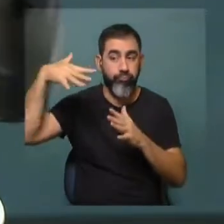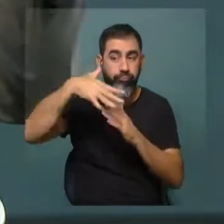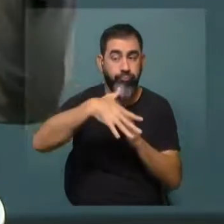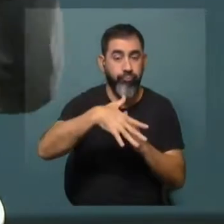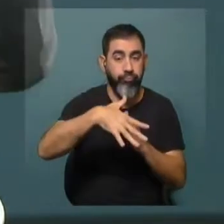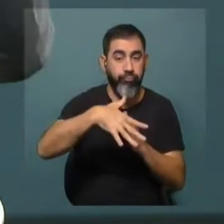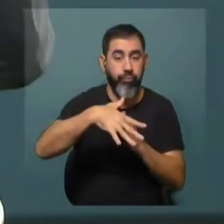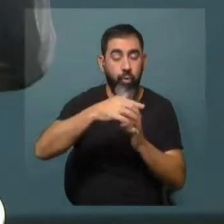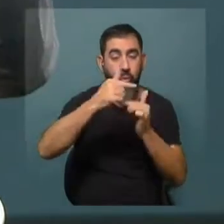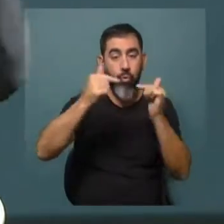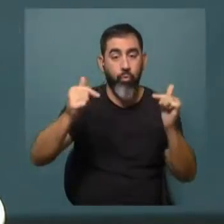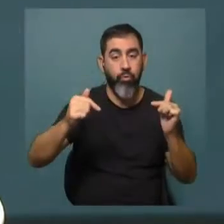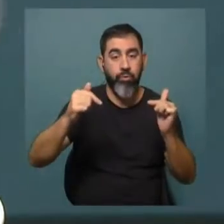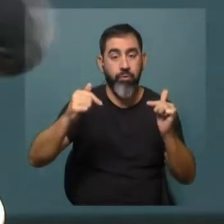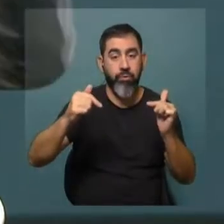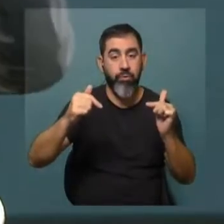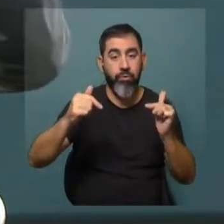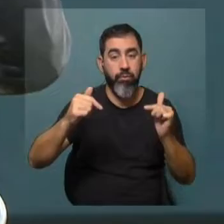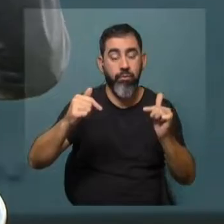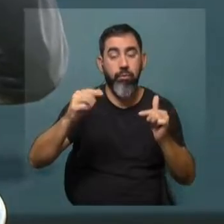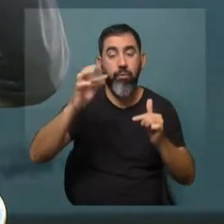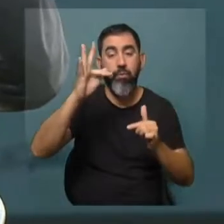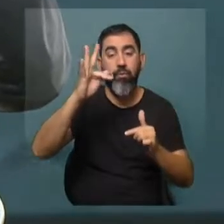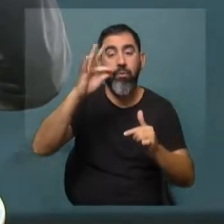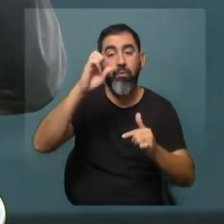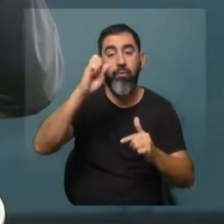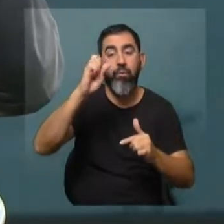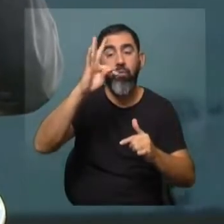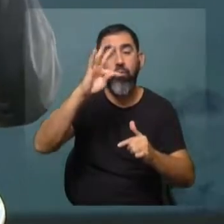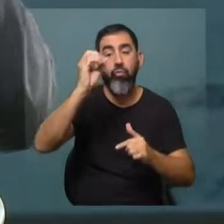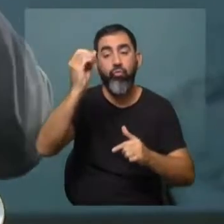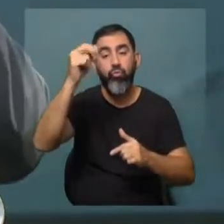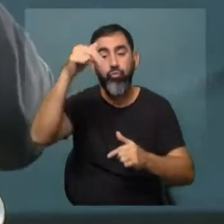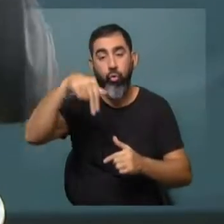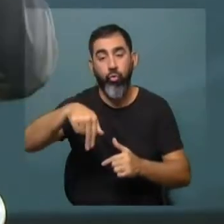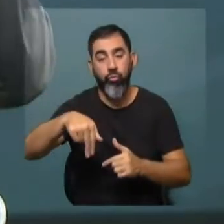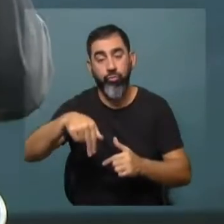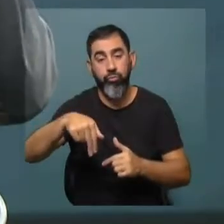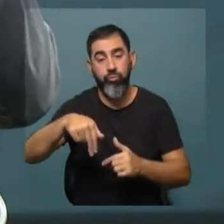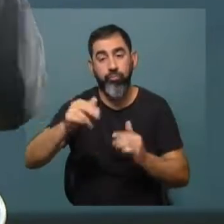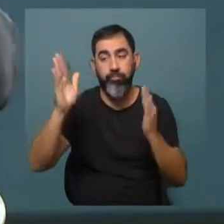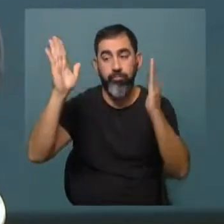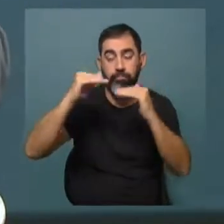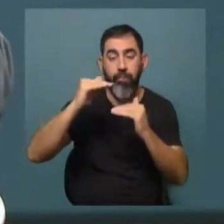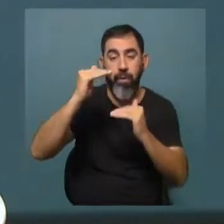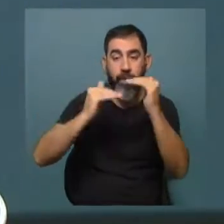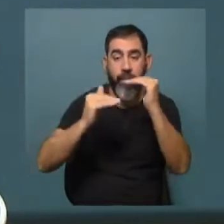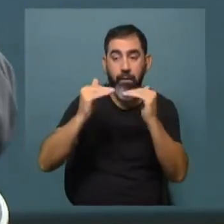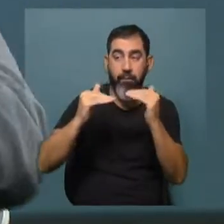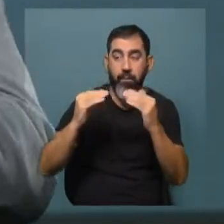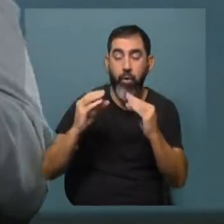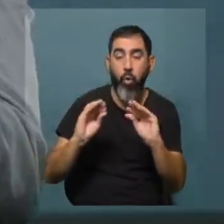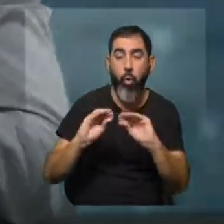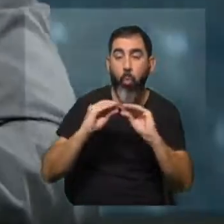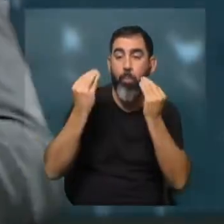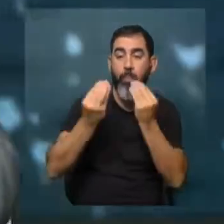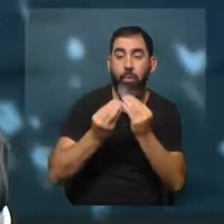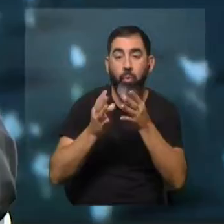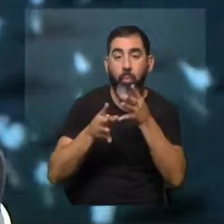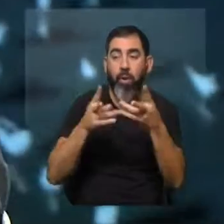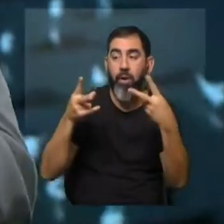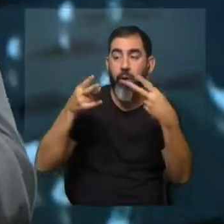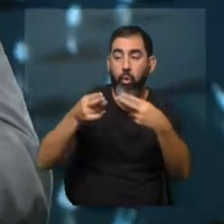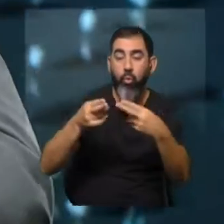de partículas, de fotones, por ejemplo, que es impedido por un nivel que se llena. Bueno, la máquina corta